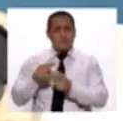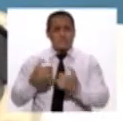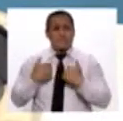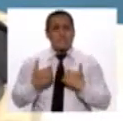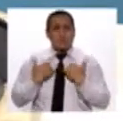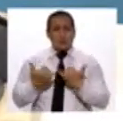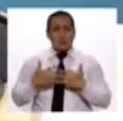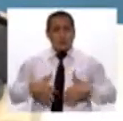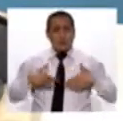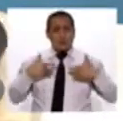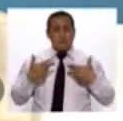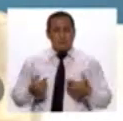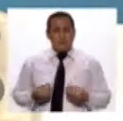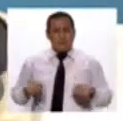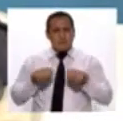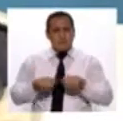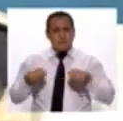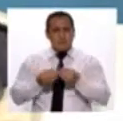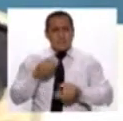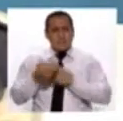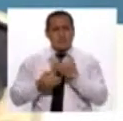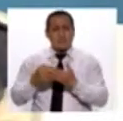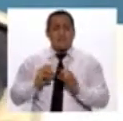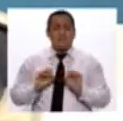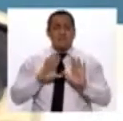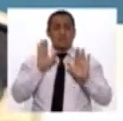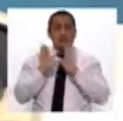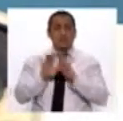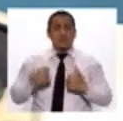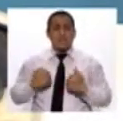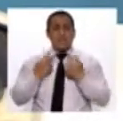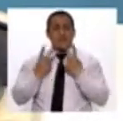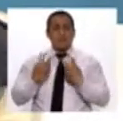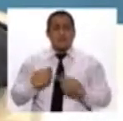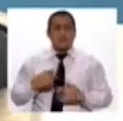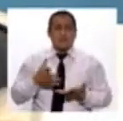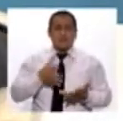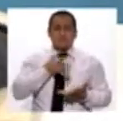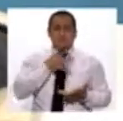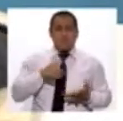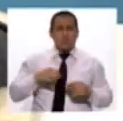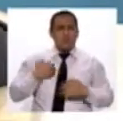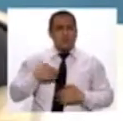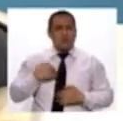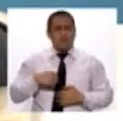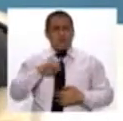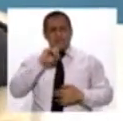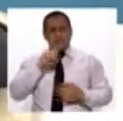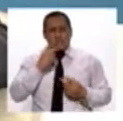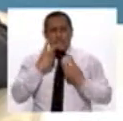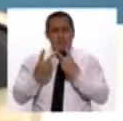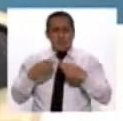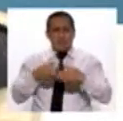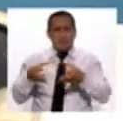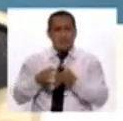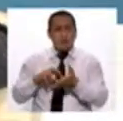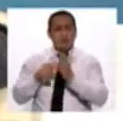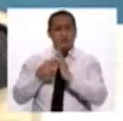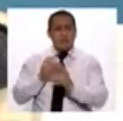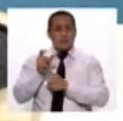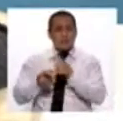el tener la posibilidad de agotar esto rápidamente. Quizás tenga que ver algo con el celo de la jurisdicción frente a